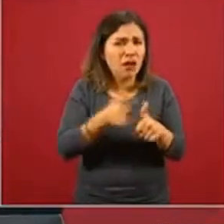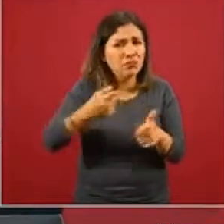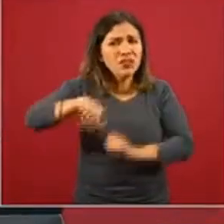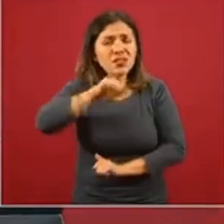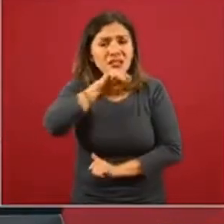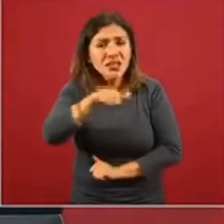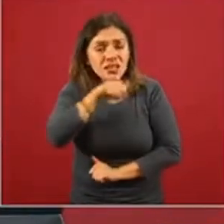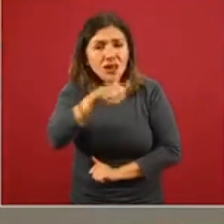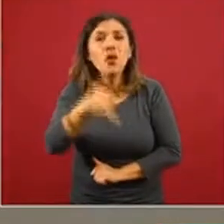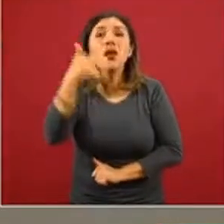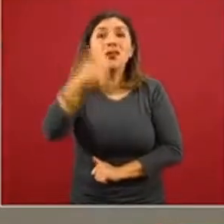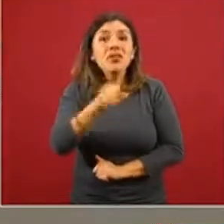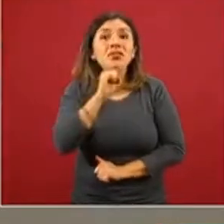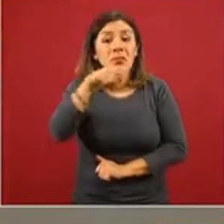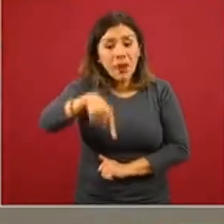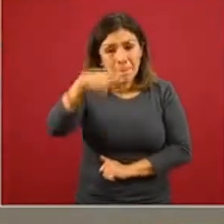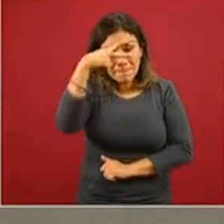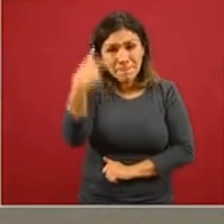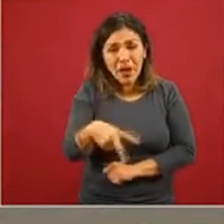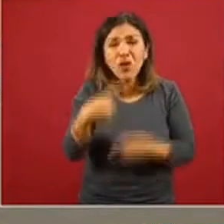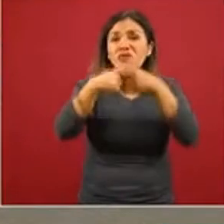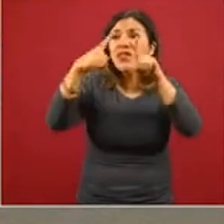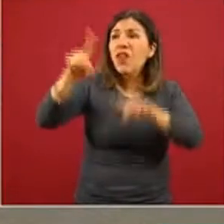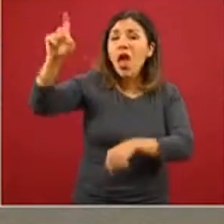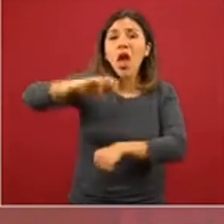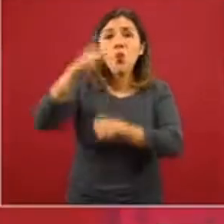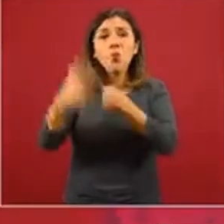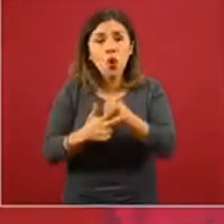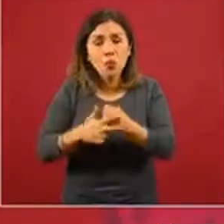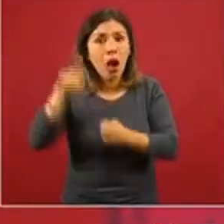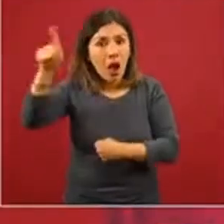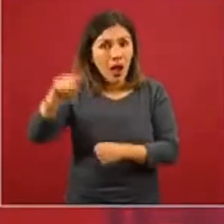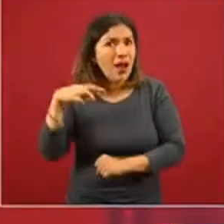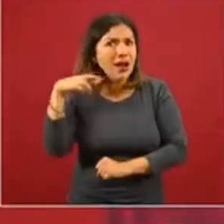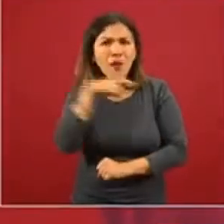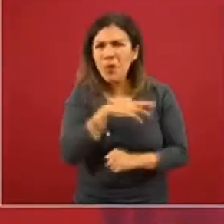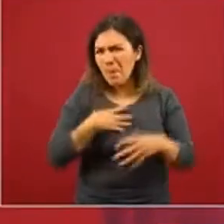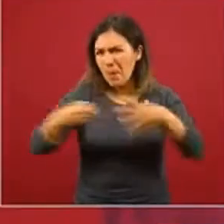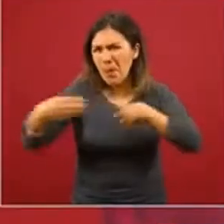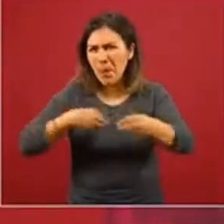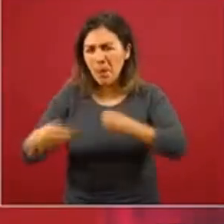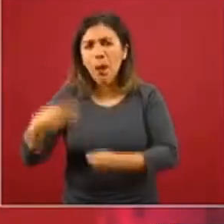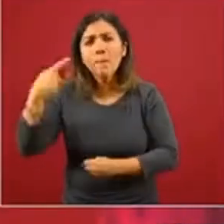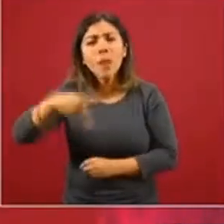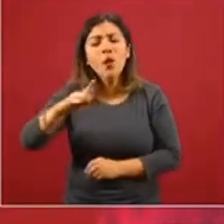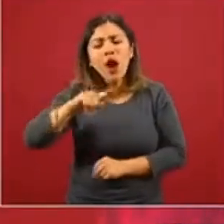pero dramáticamente en México, a diferencia de Europa, donde hubo epidemias explosivas,